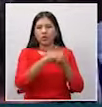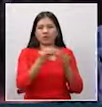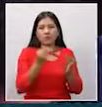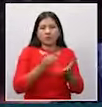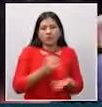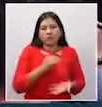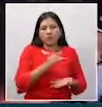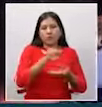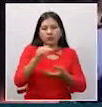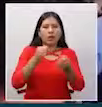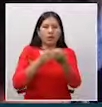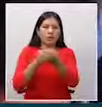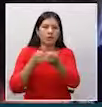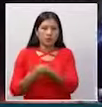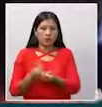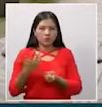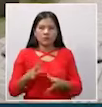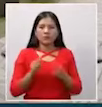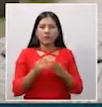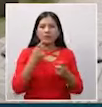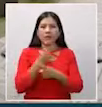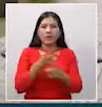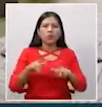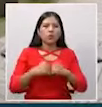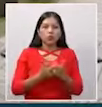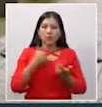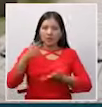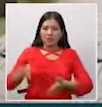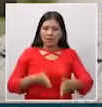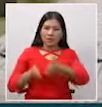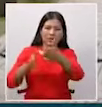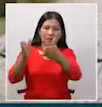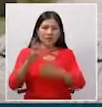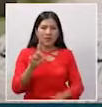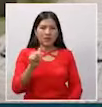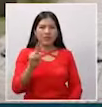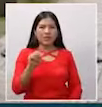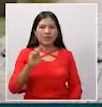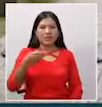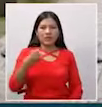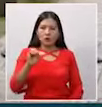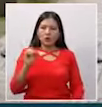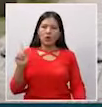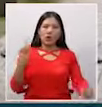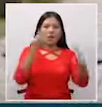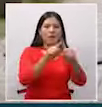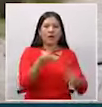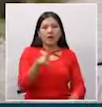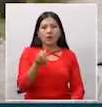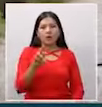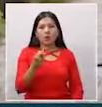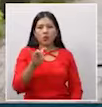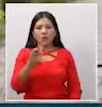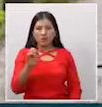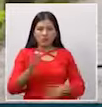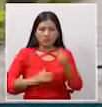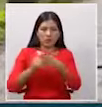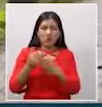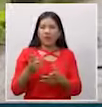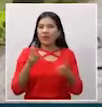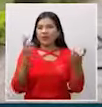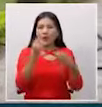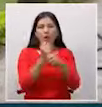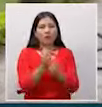financiamientos, lo que es el anuncio de la carretera del rancho hacia el Portillo, obras muy importantes que